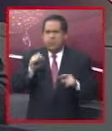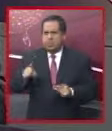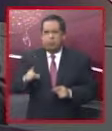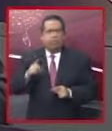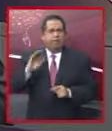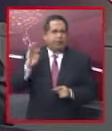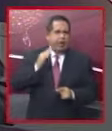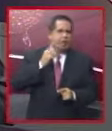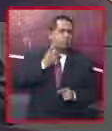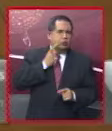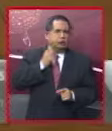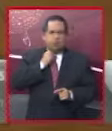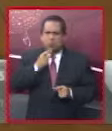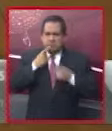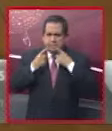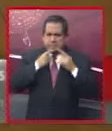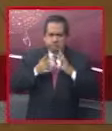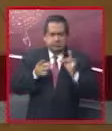de la tribuna.